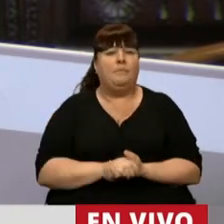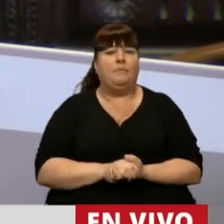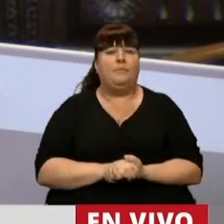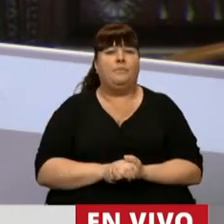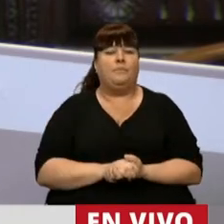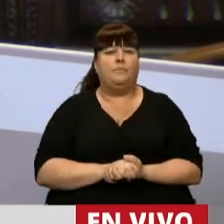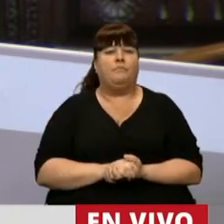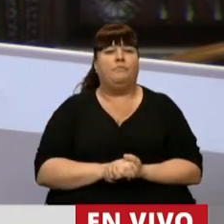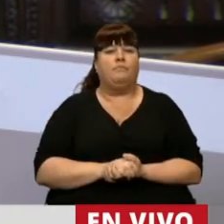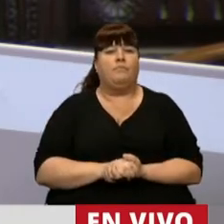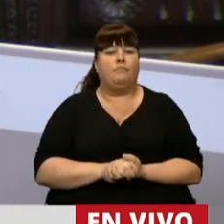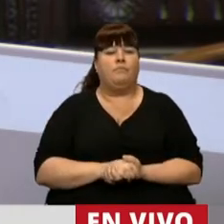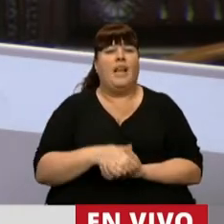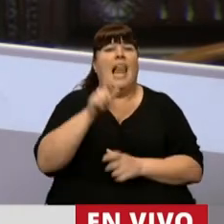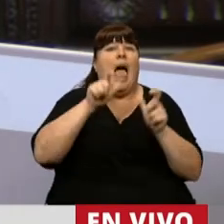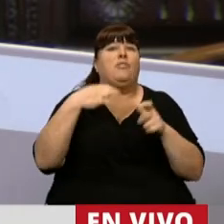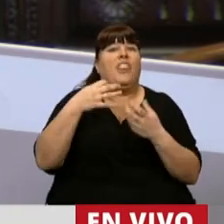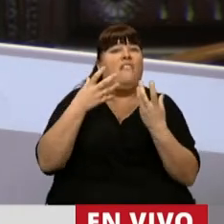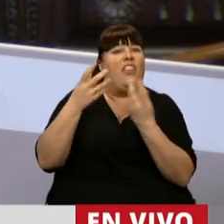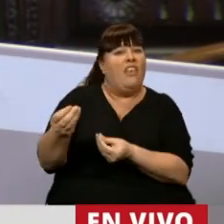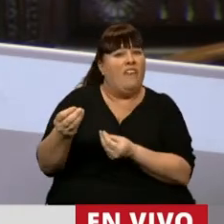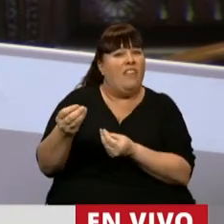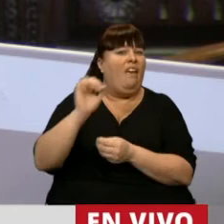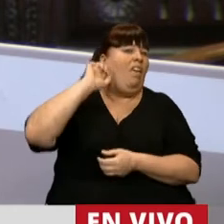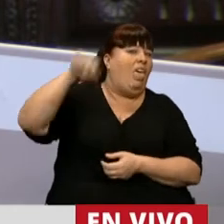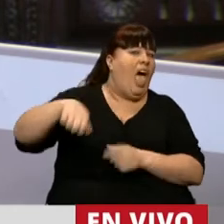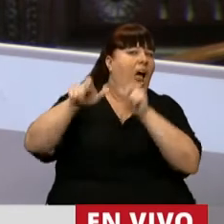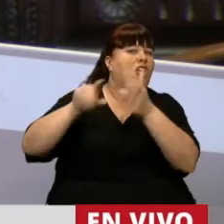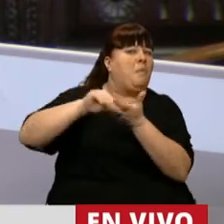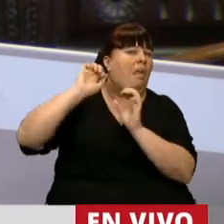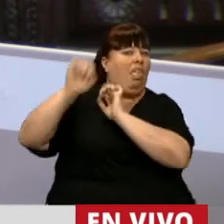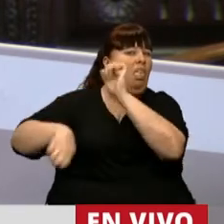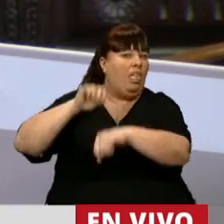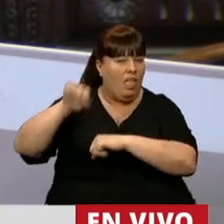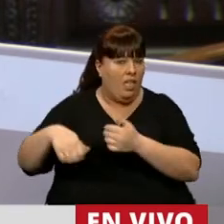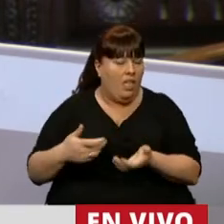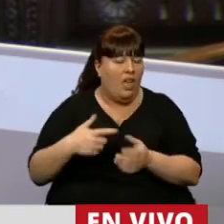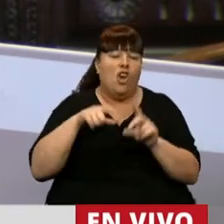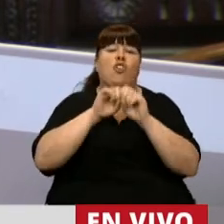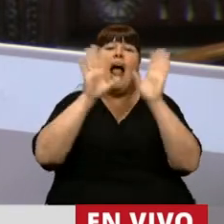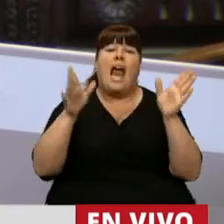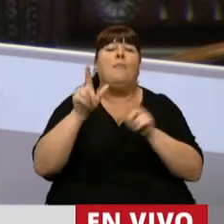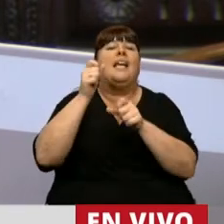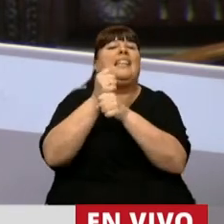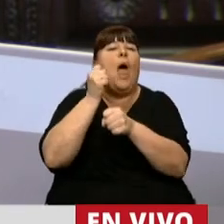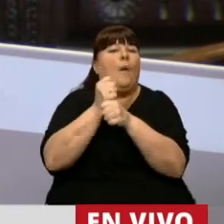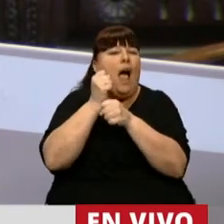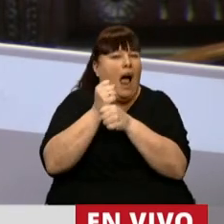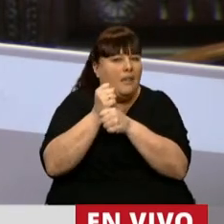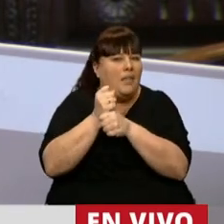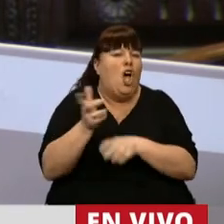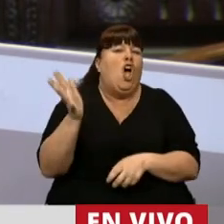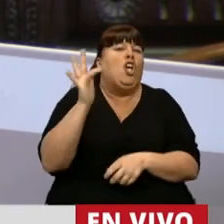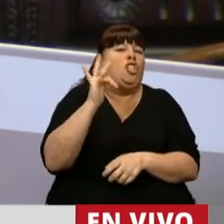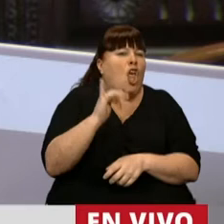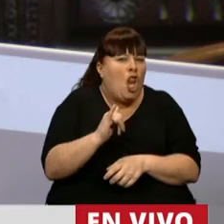donde quienes los deberían defender les dan la espalda a los trabajadores, y hago la aclaración, trabajadores, que